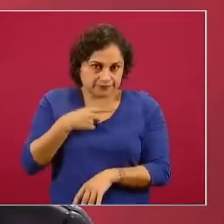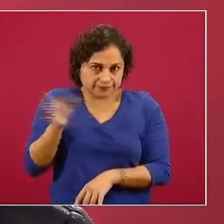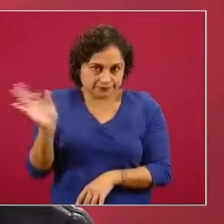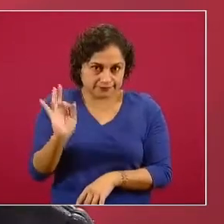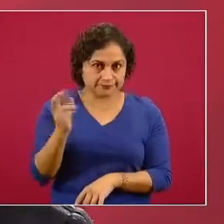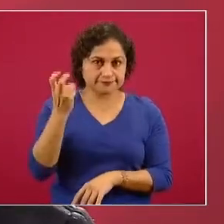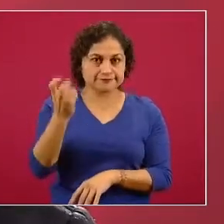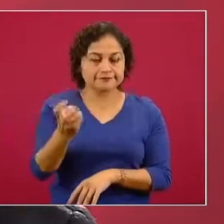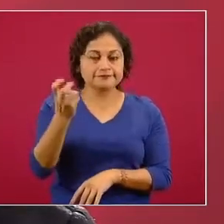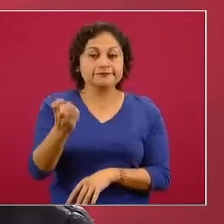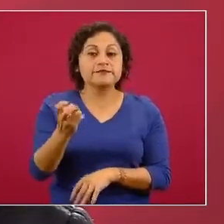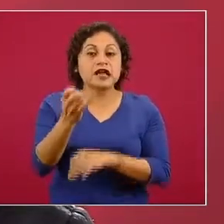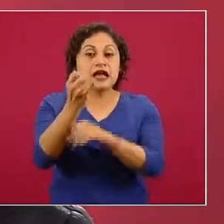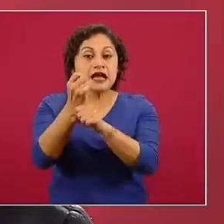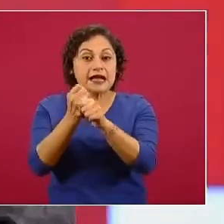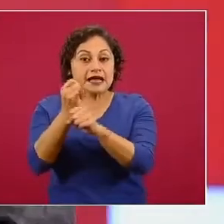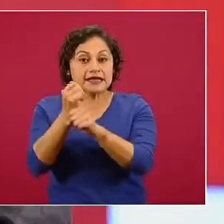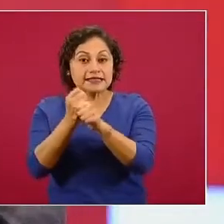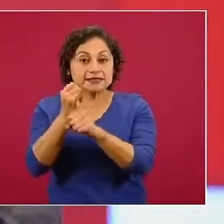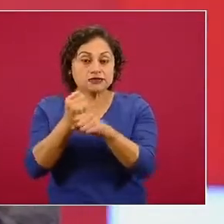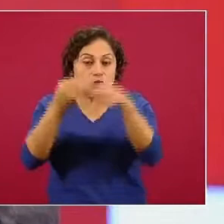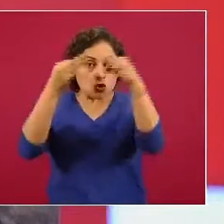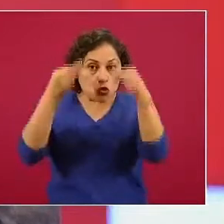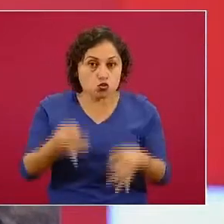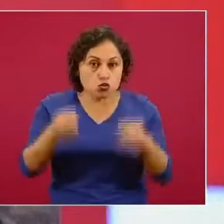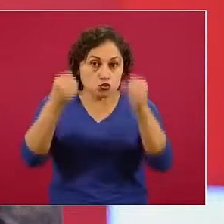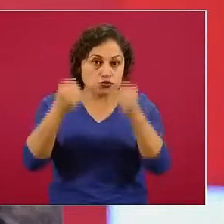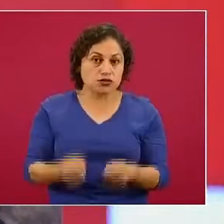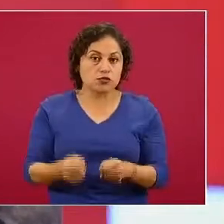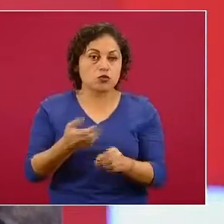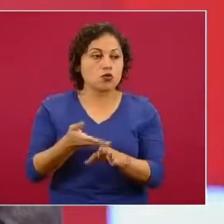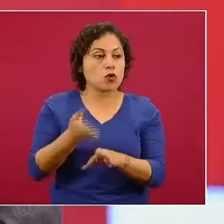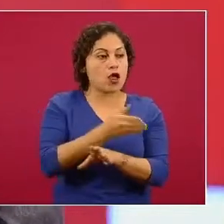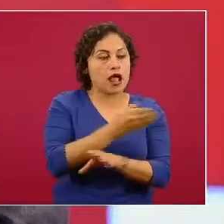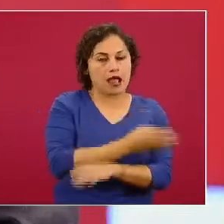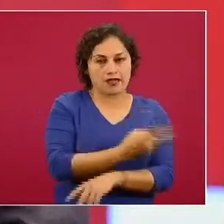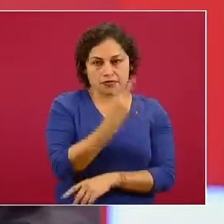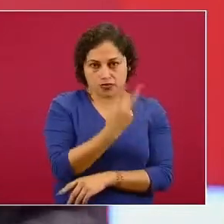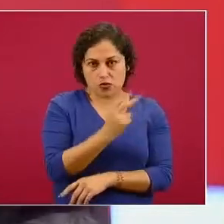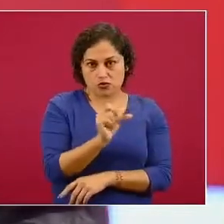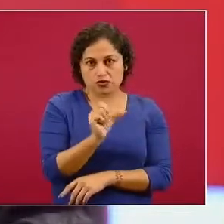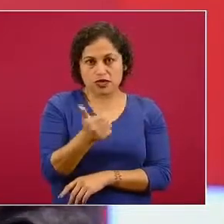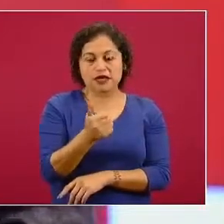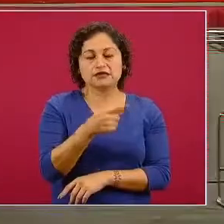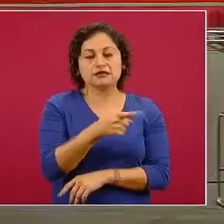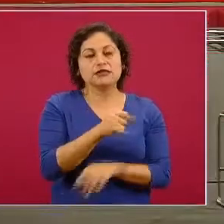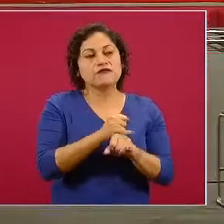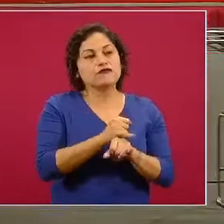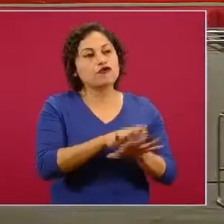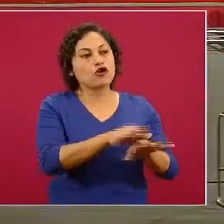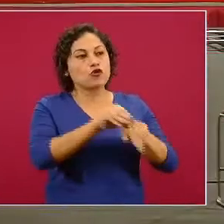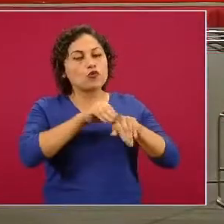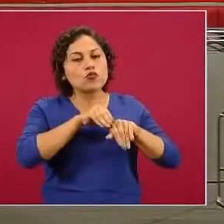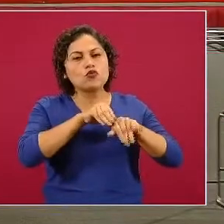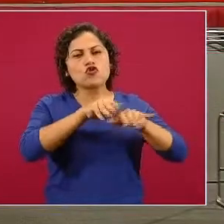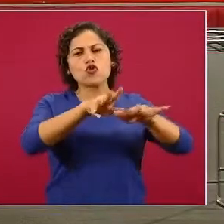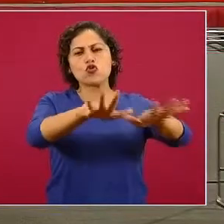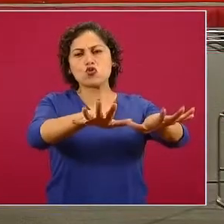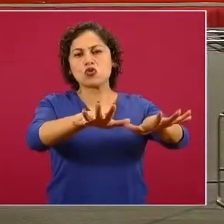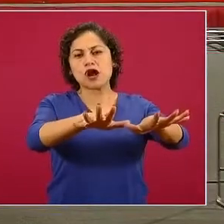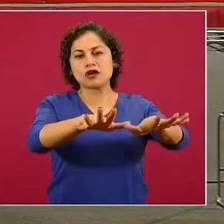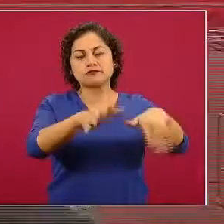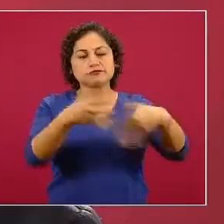un estudio científico concreto. En las 2 previas lo que encontramos es que era una ola informativa que había en el mundo que